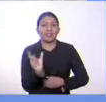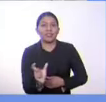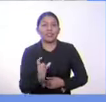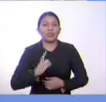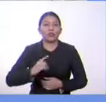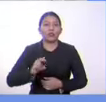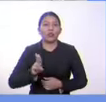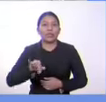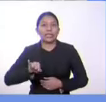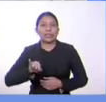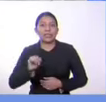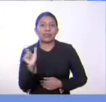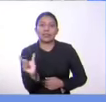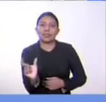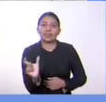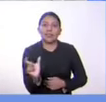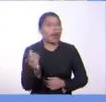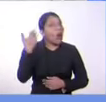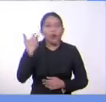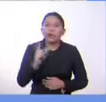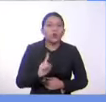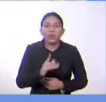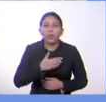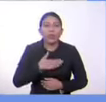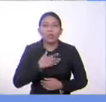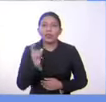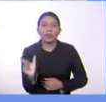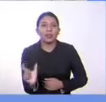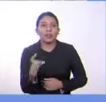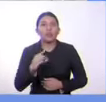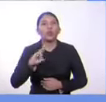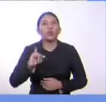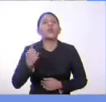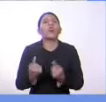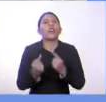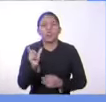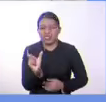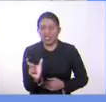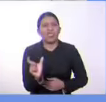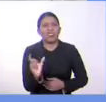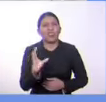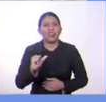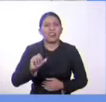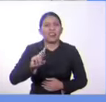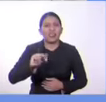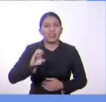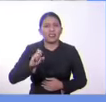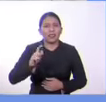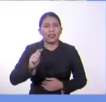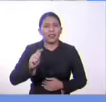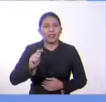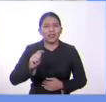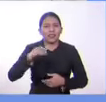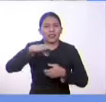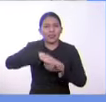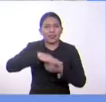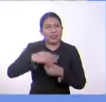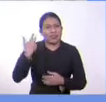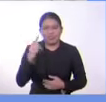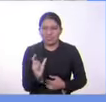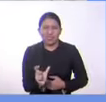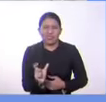que conocemos todos ahora. Pues antes no se votaba con el DUI, se votaba con un carnet electoral que fue sustituido.